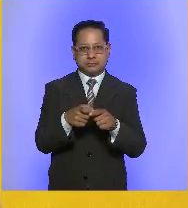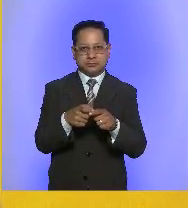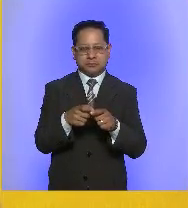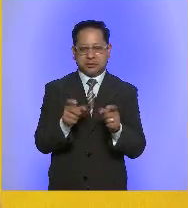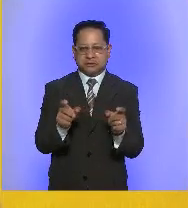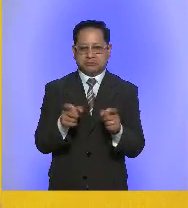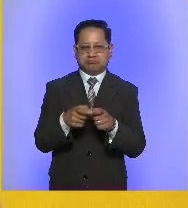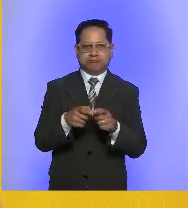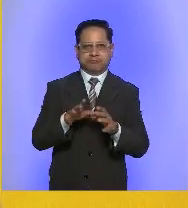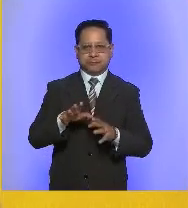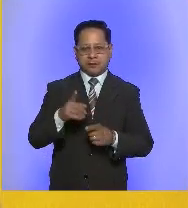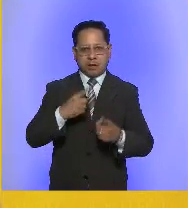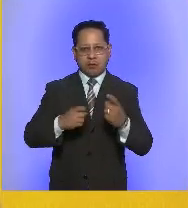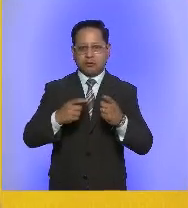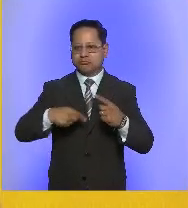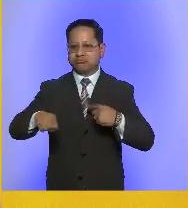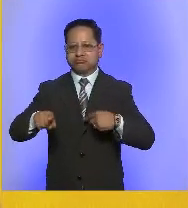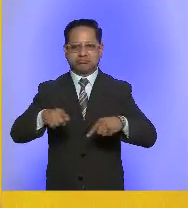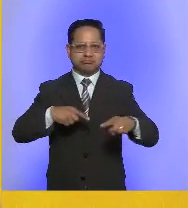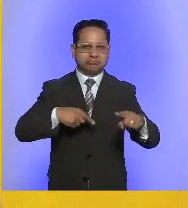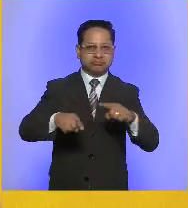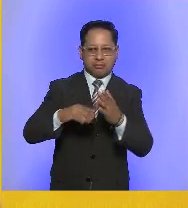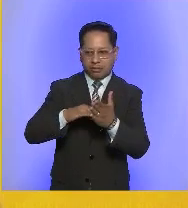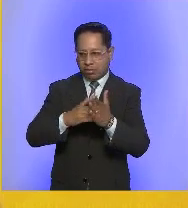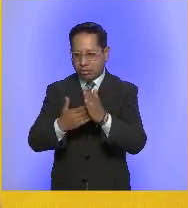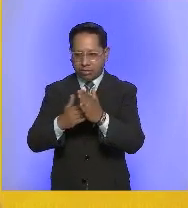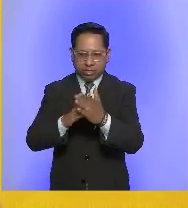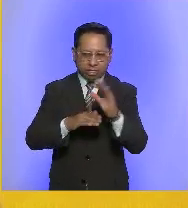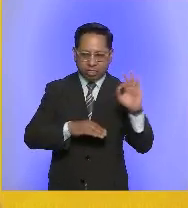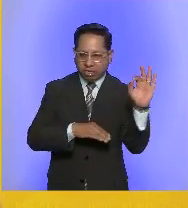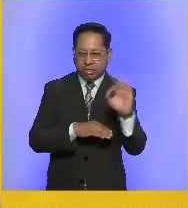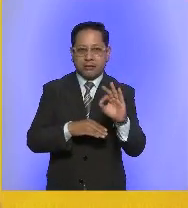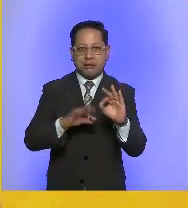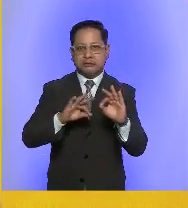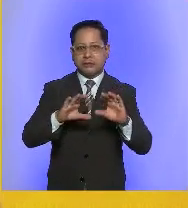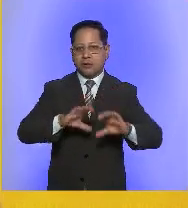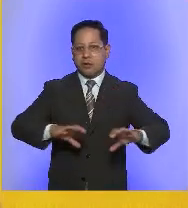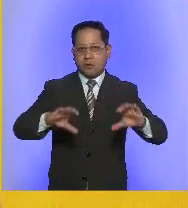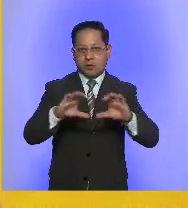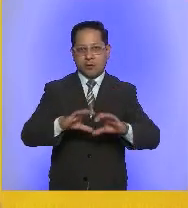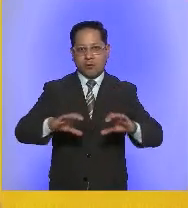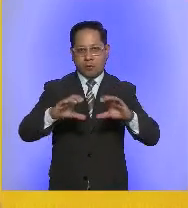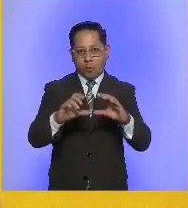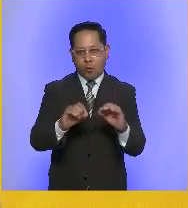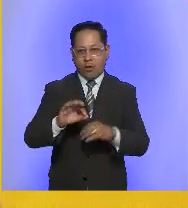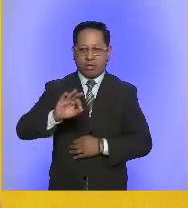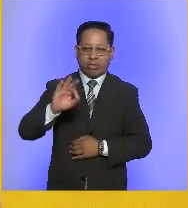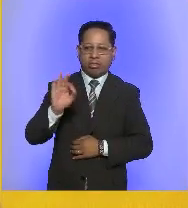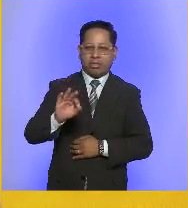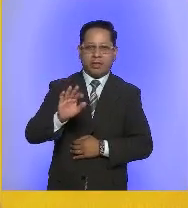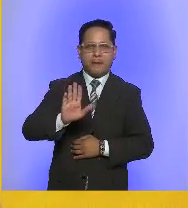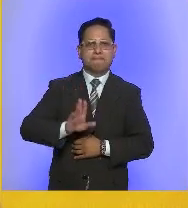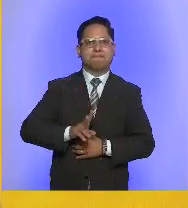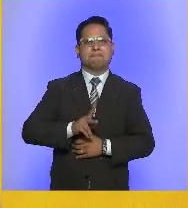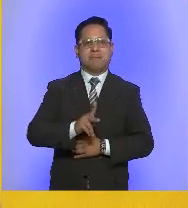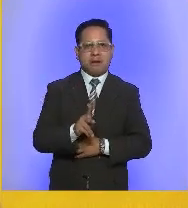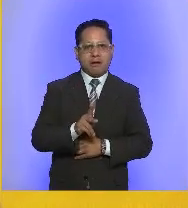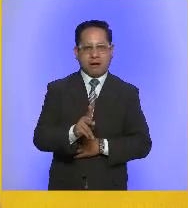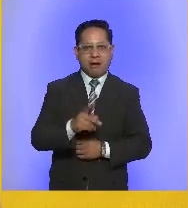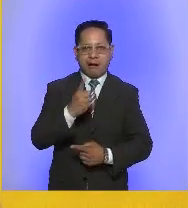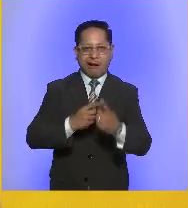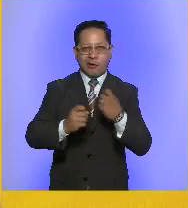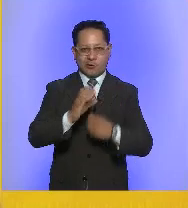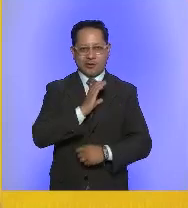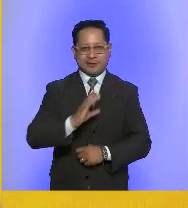de programas de cómputo o granjas de bots para desarrollar campañas a favor de algún candidato o para incidir